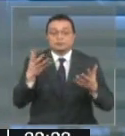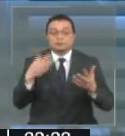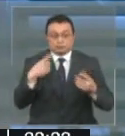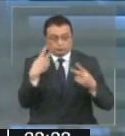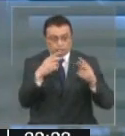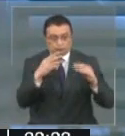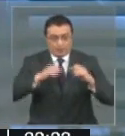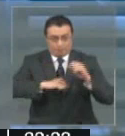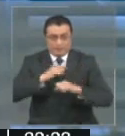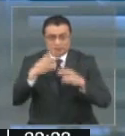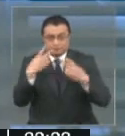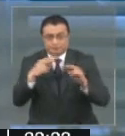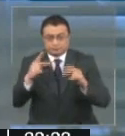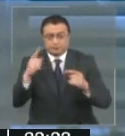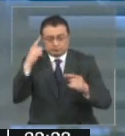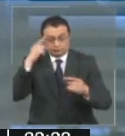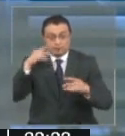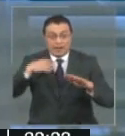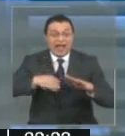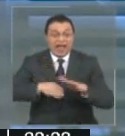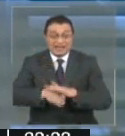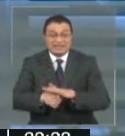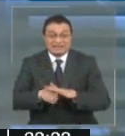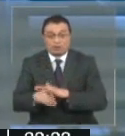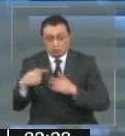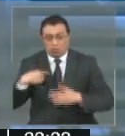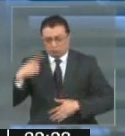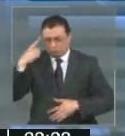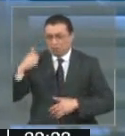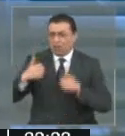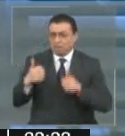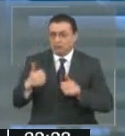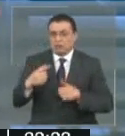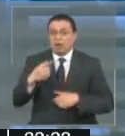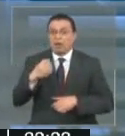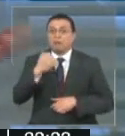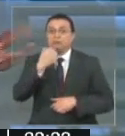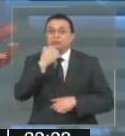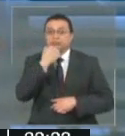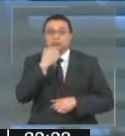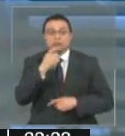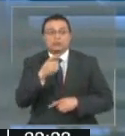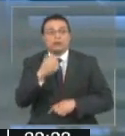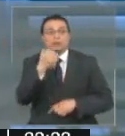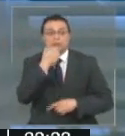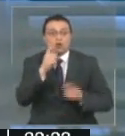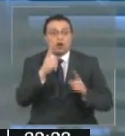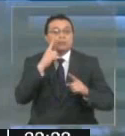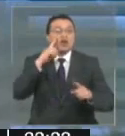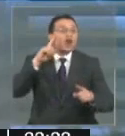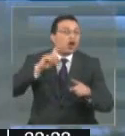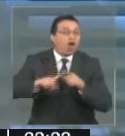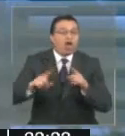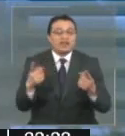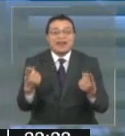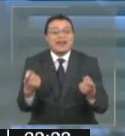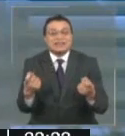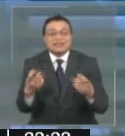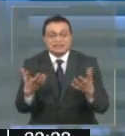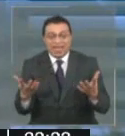autodiagnóstico alguien puede considerar que es accesible, pero no es del todo accesible porque no conoce las